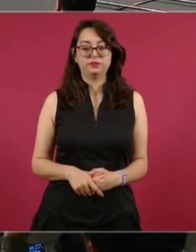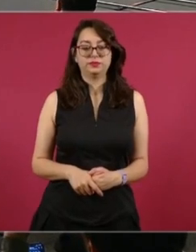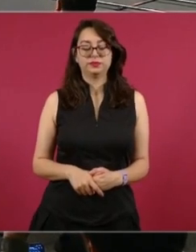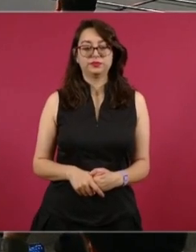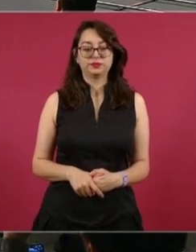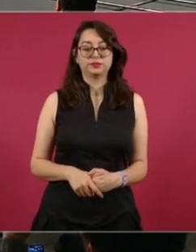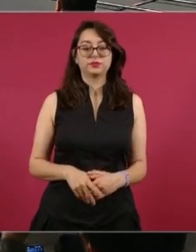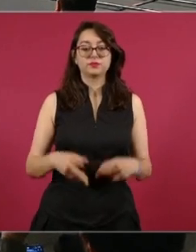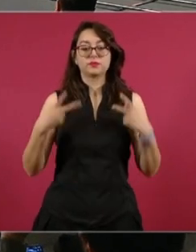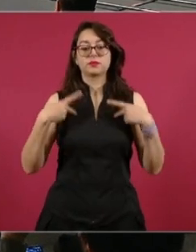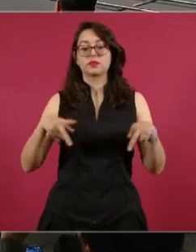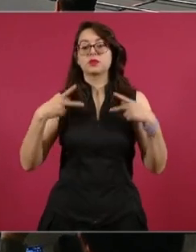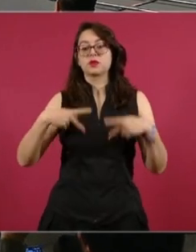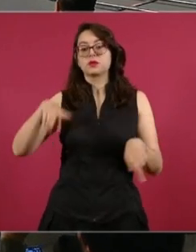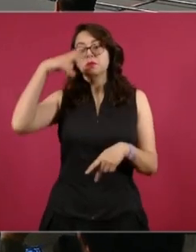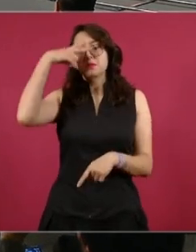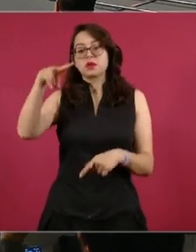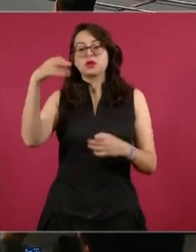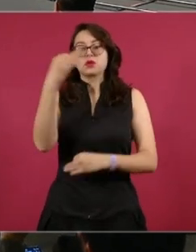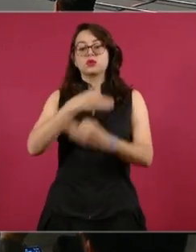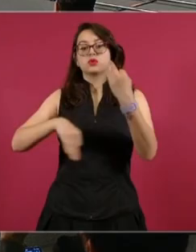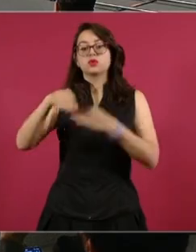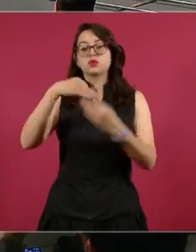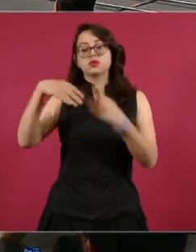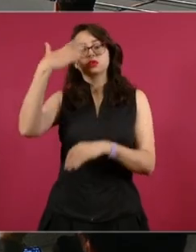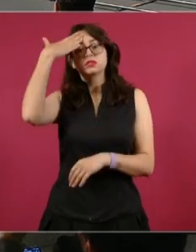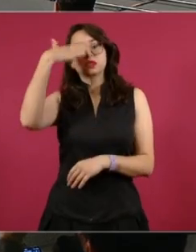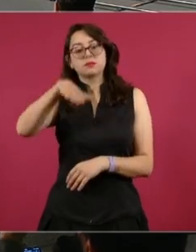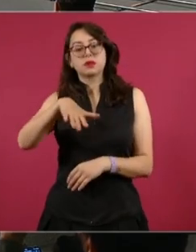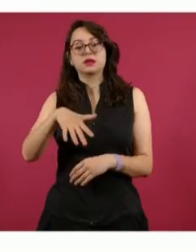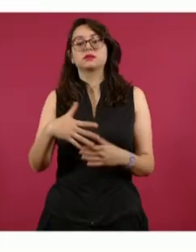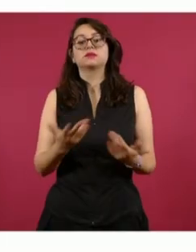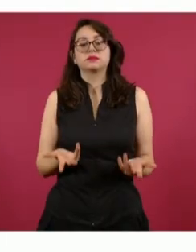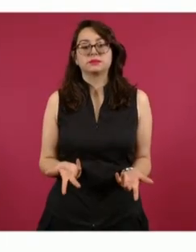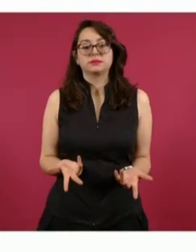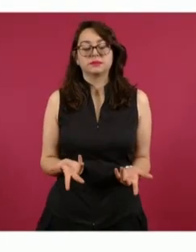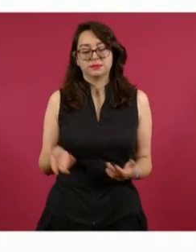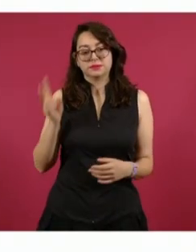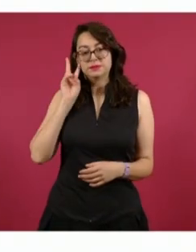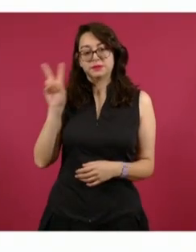todos los mexicanos y